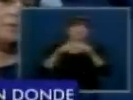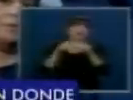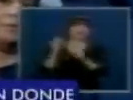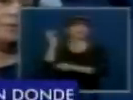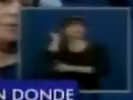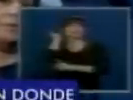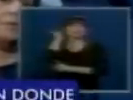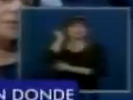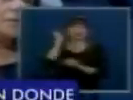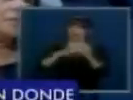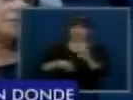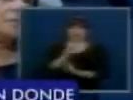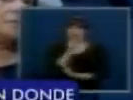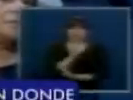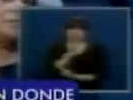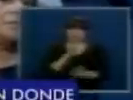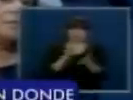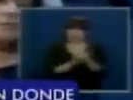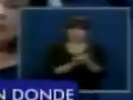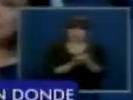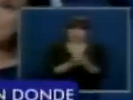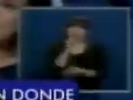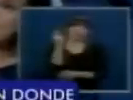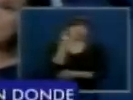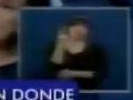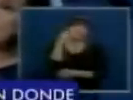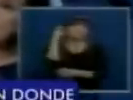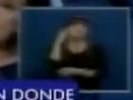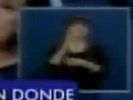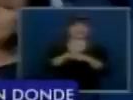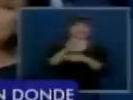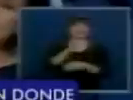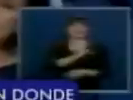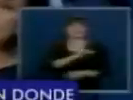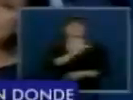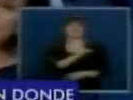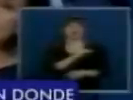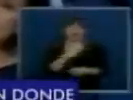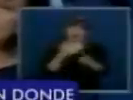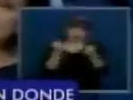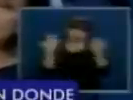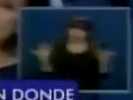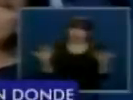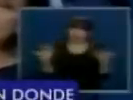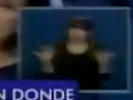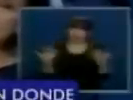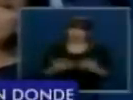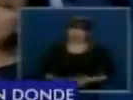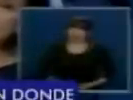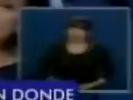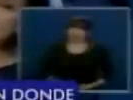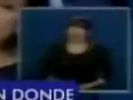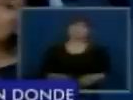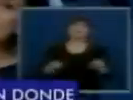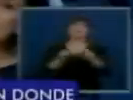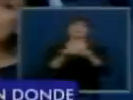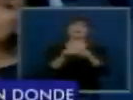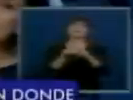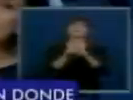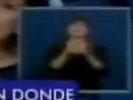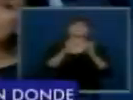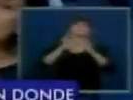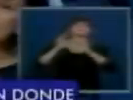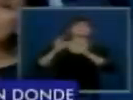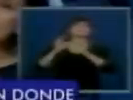ni toleradas, no solo por razones éticas y morales, que las hay muchas, sino también y